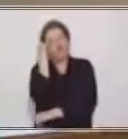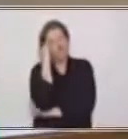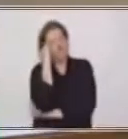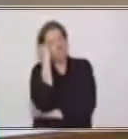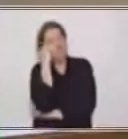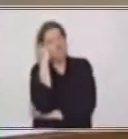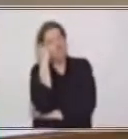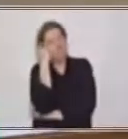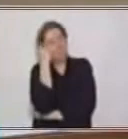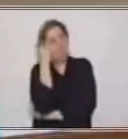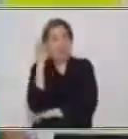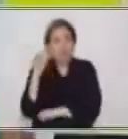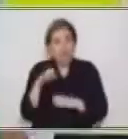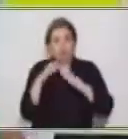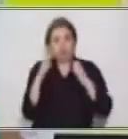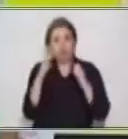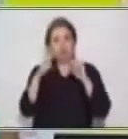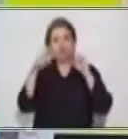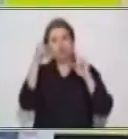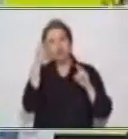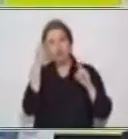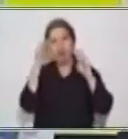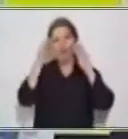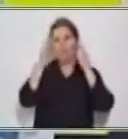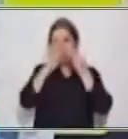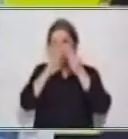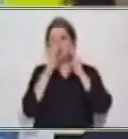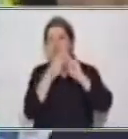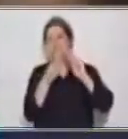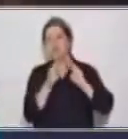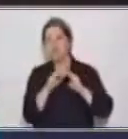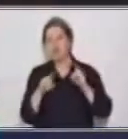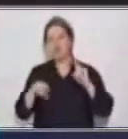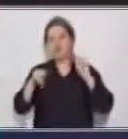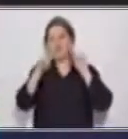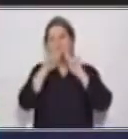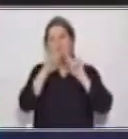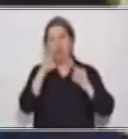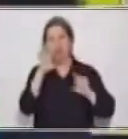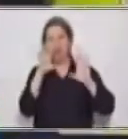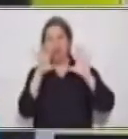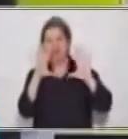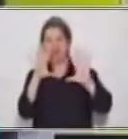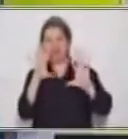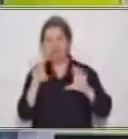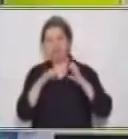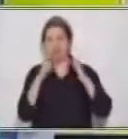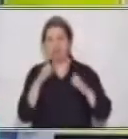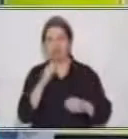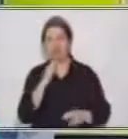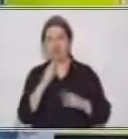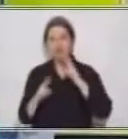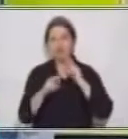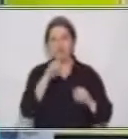Y si multiplicamos eso por 10, es 1000. Muy bien. Ellos llevaban